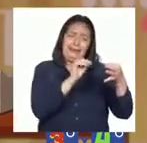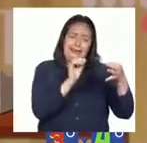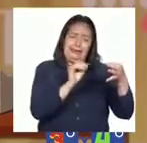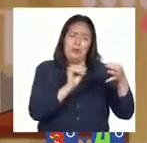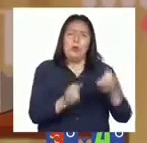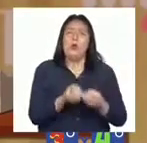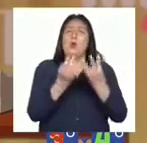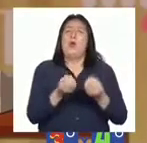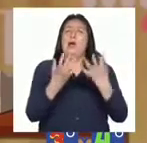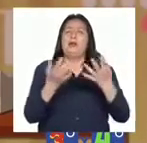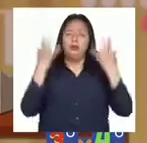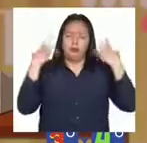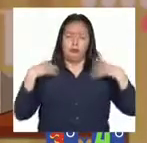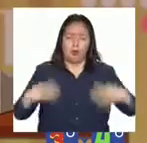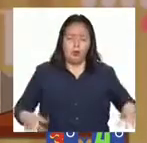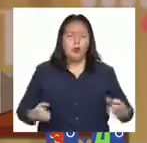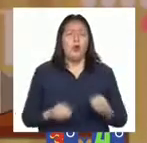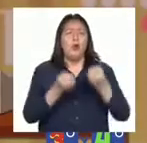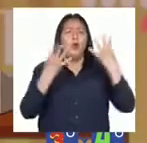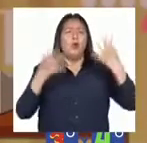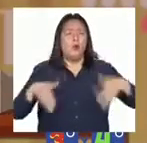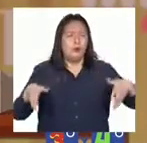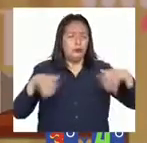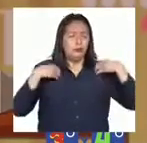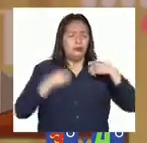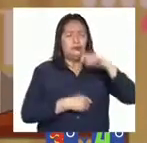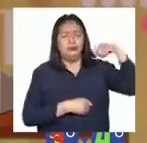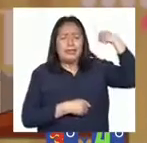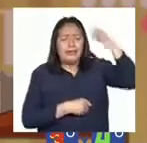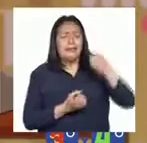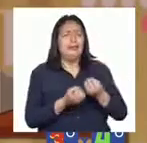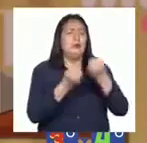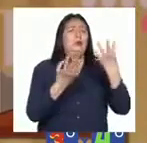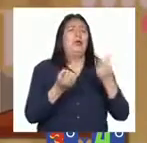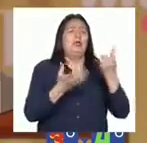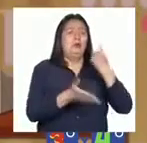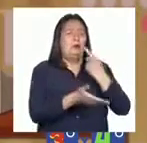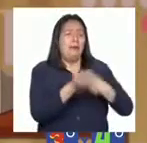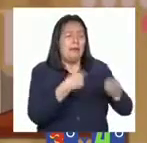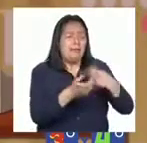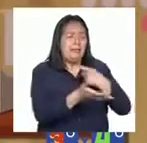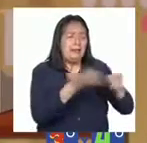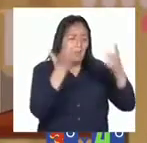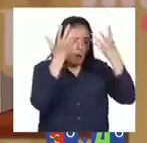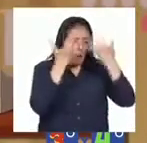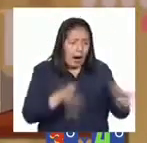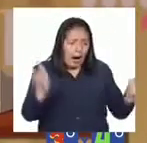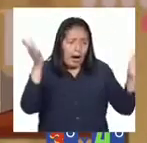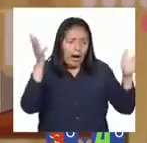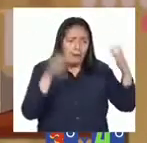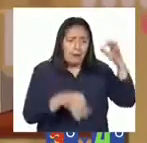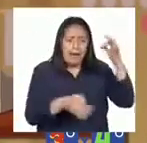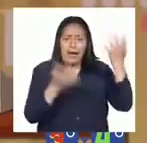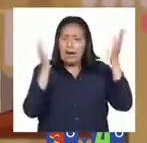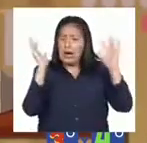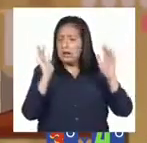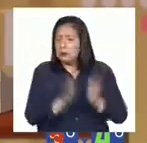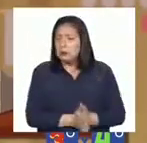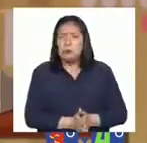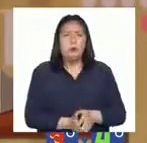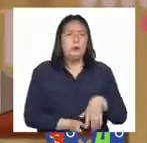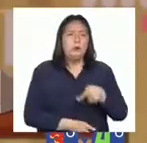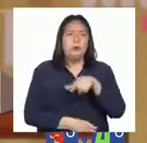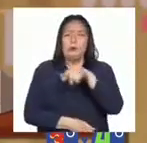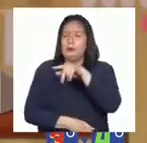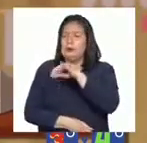la cantidad de ponchos, fajas y chalinas que han vendido durante la semana y se ha perdido. Quilla está